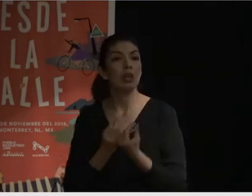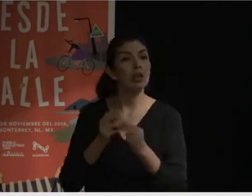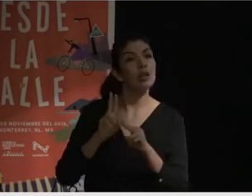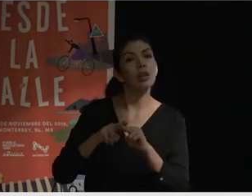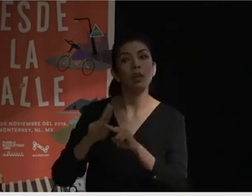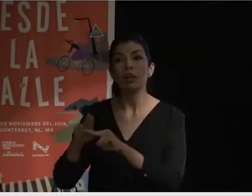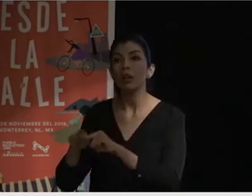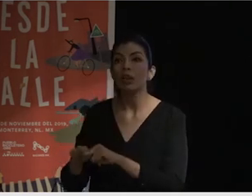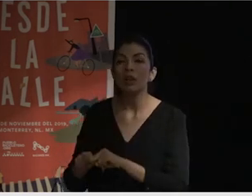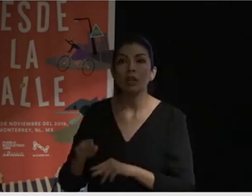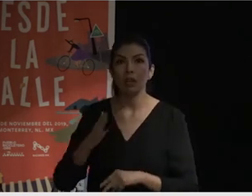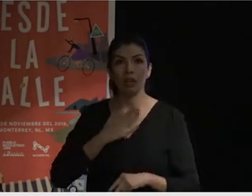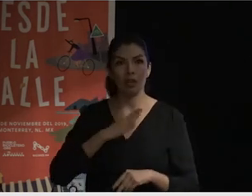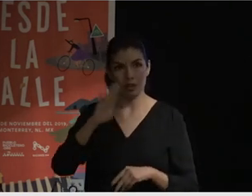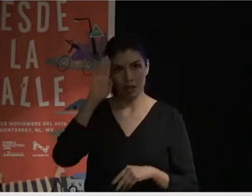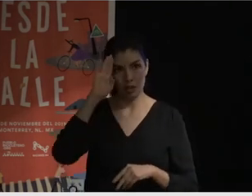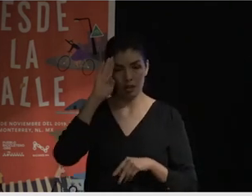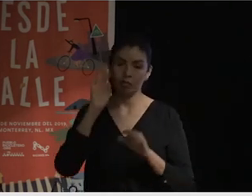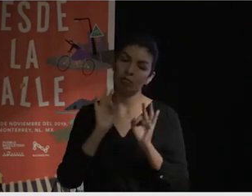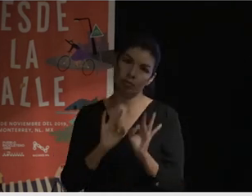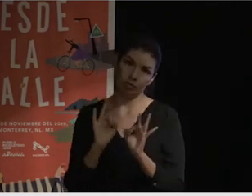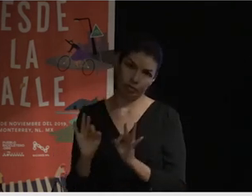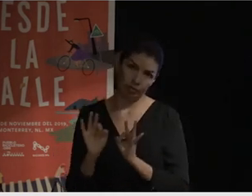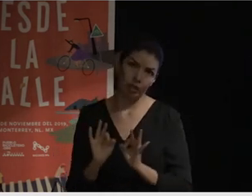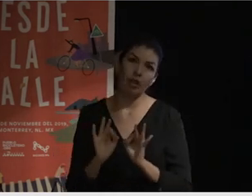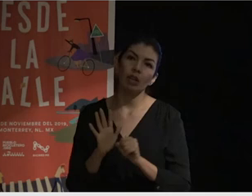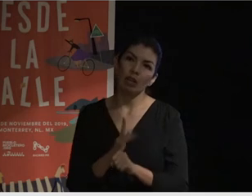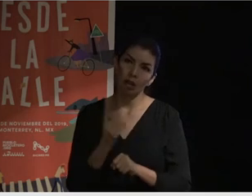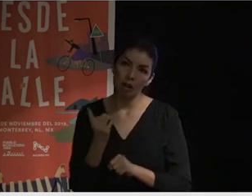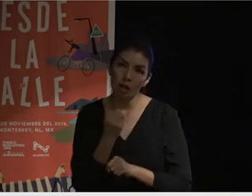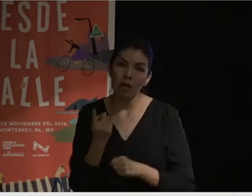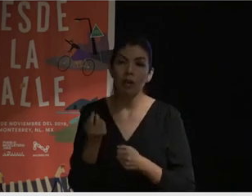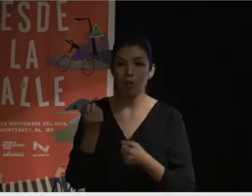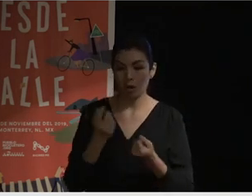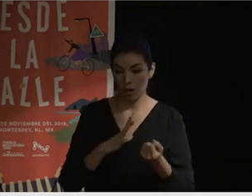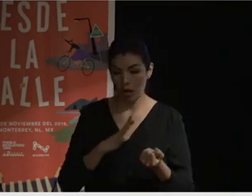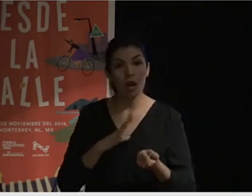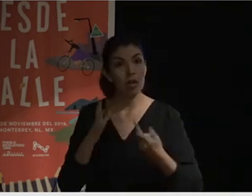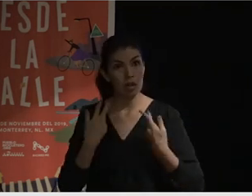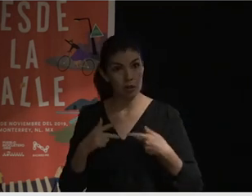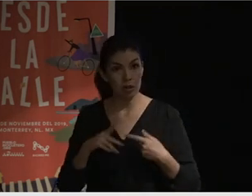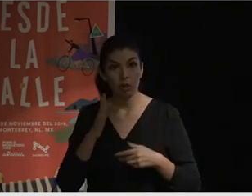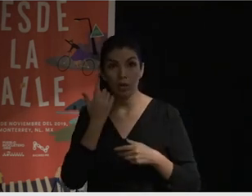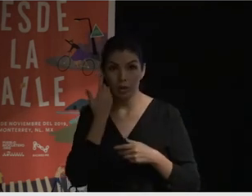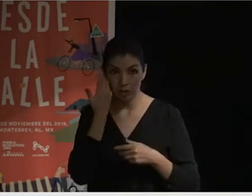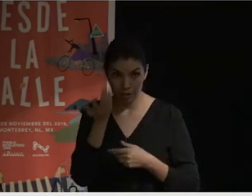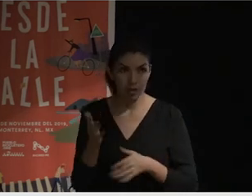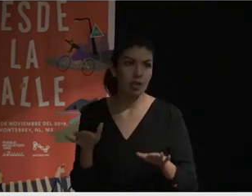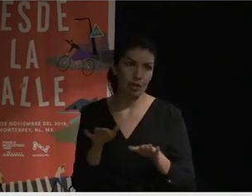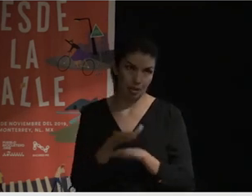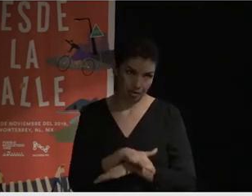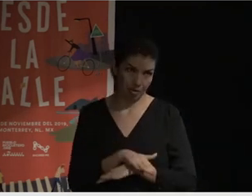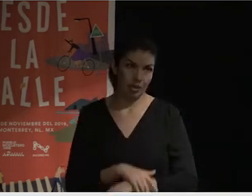sé, es una prueba real de que existen personas que quieren cambiar esto en la ciudad. Entonces también irnos con eso, o sea,